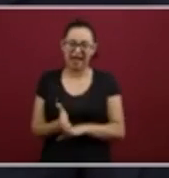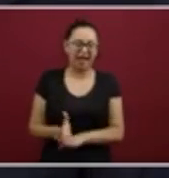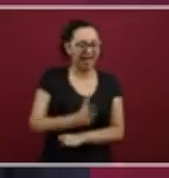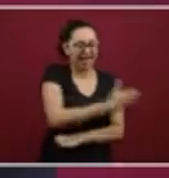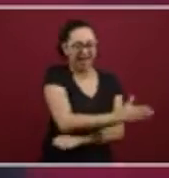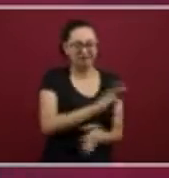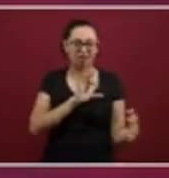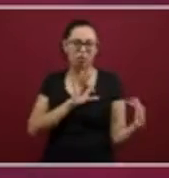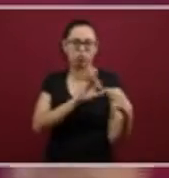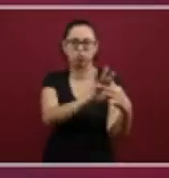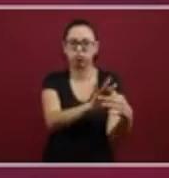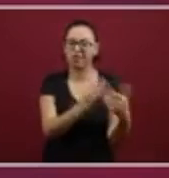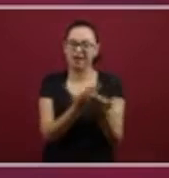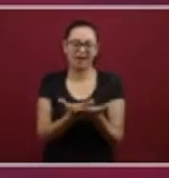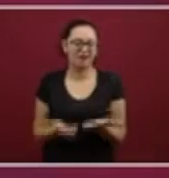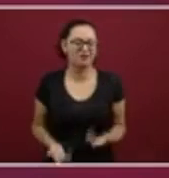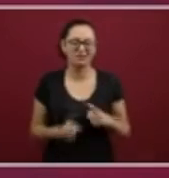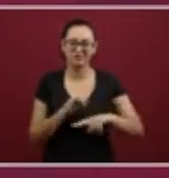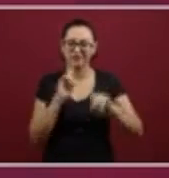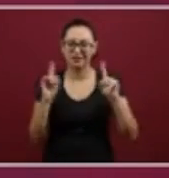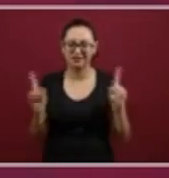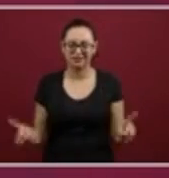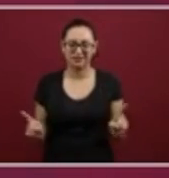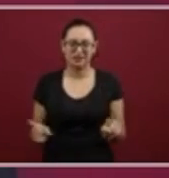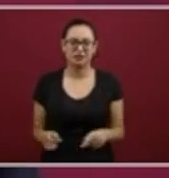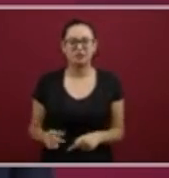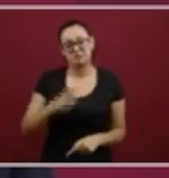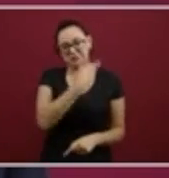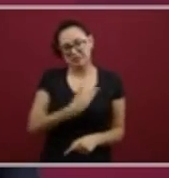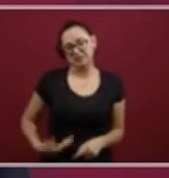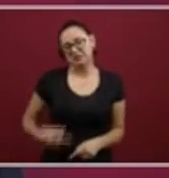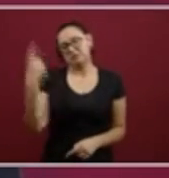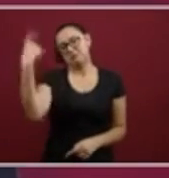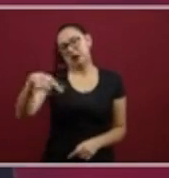que era lo que el presidente decidía.